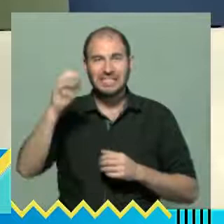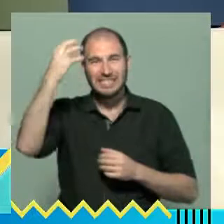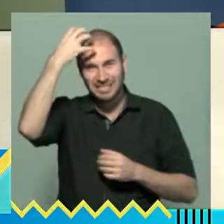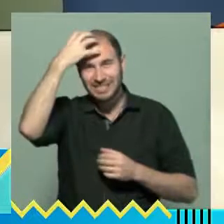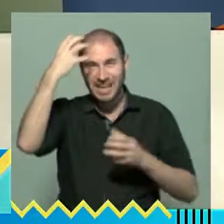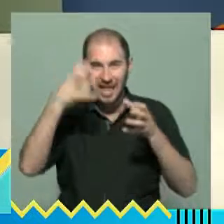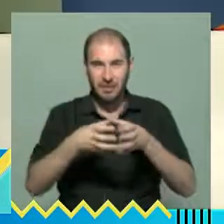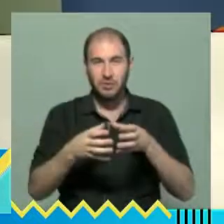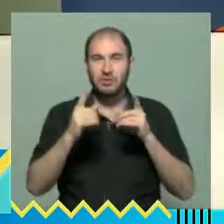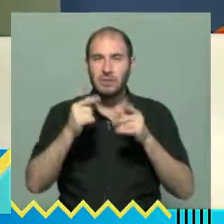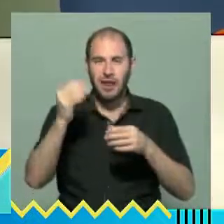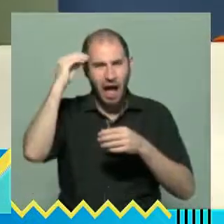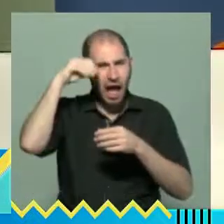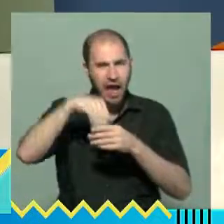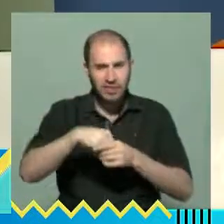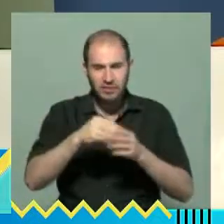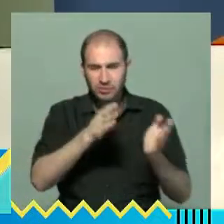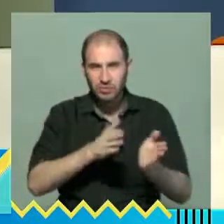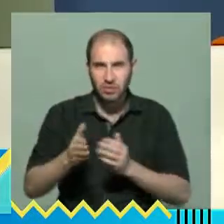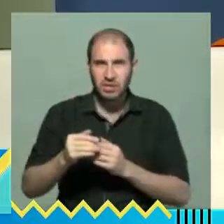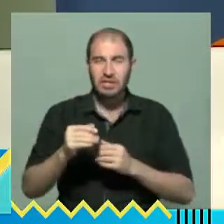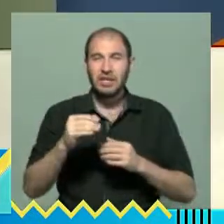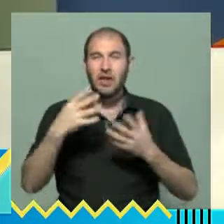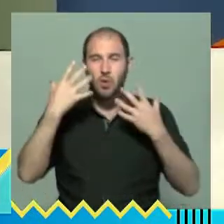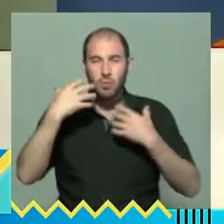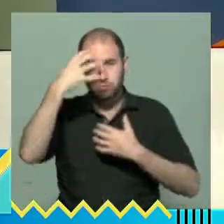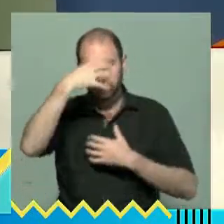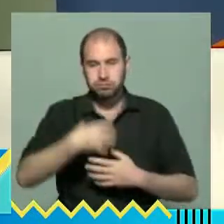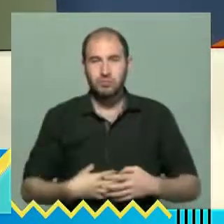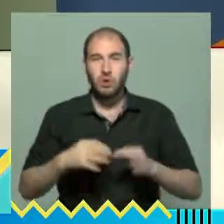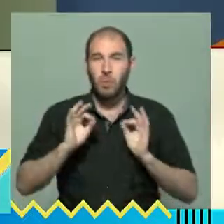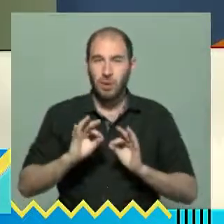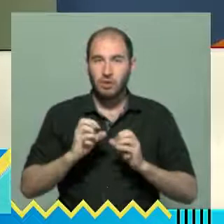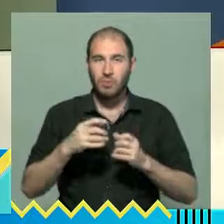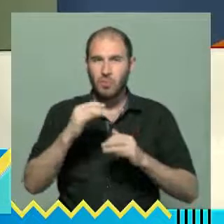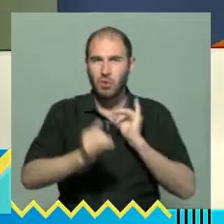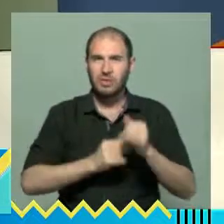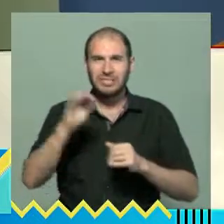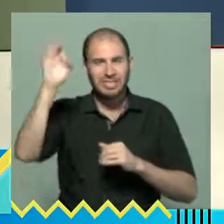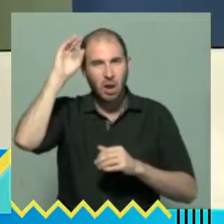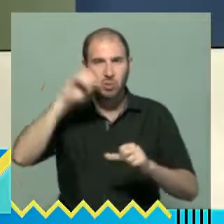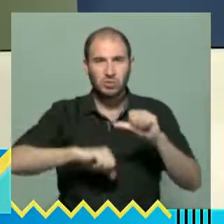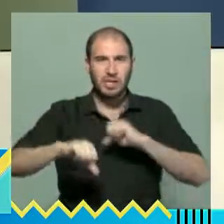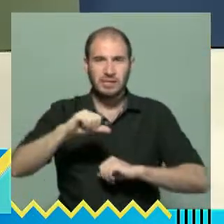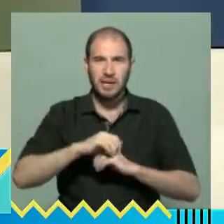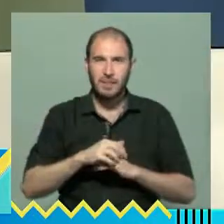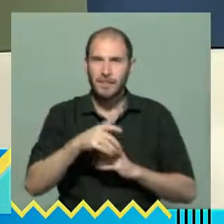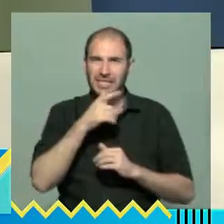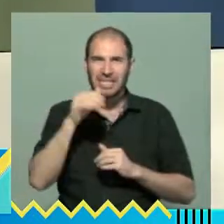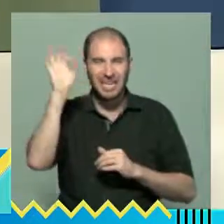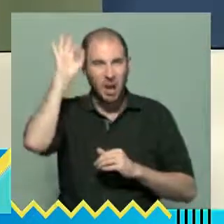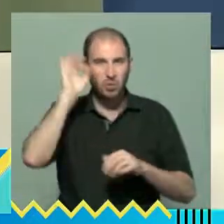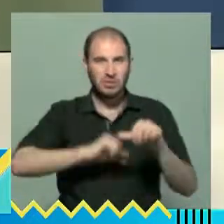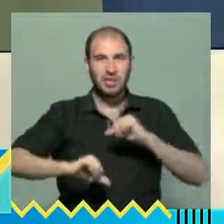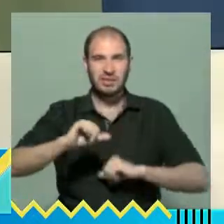sí, sino la configuración sistémica que supone el sistema nervioso central. Porque mucha gente habla de neurociencia y la verdad que parece que la neurociencia